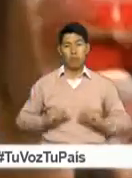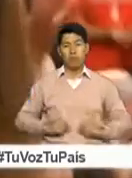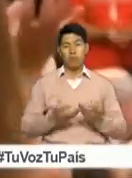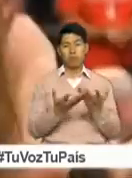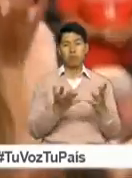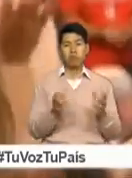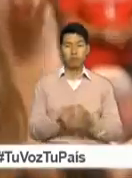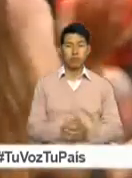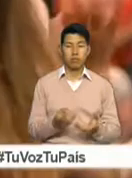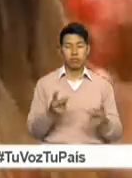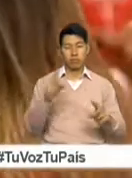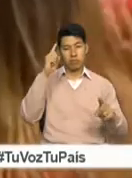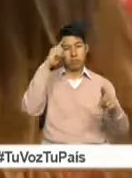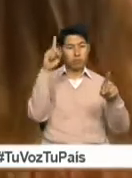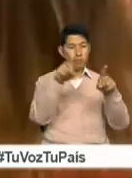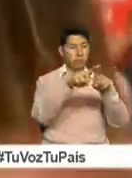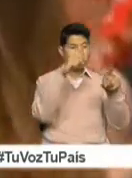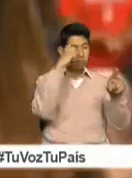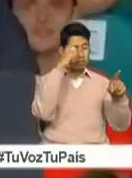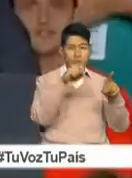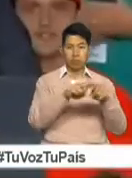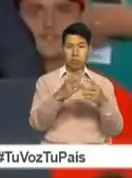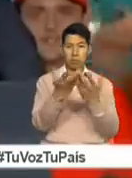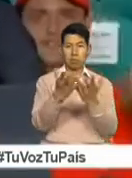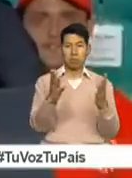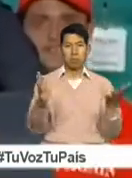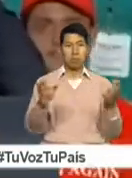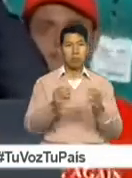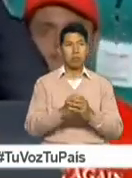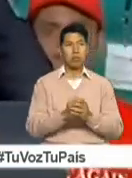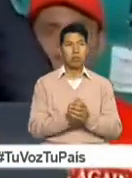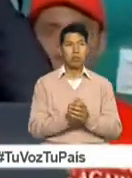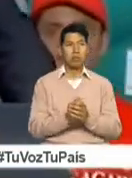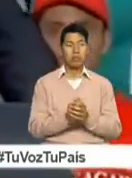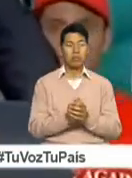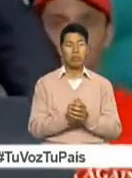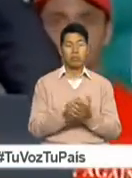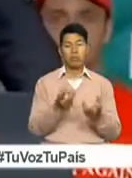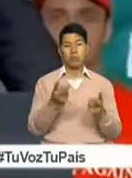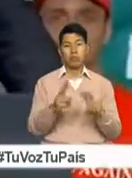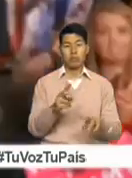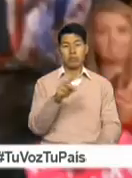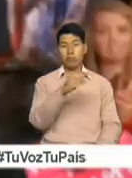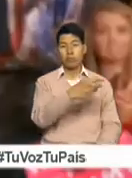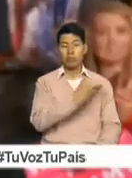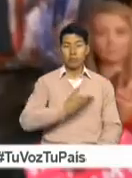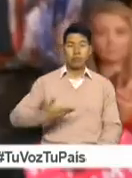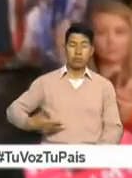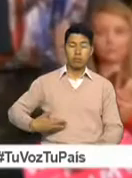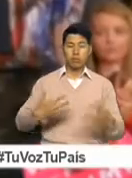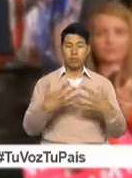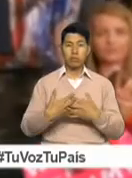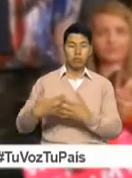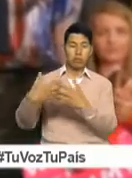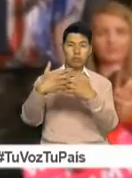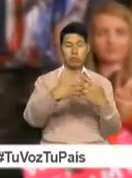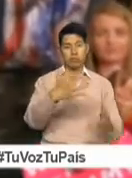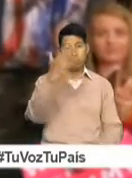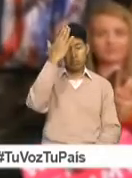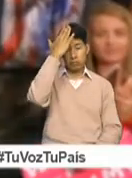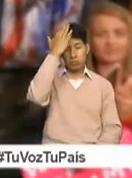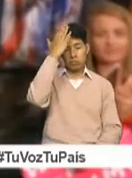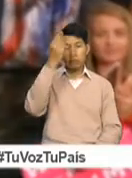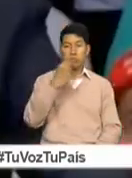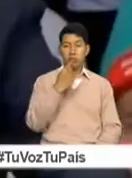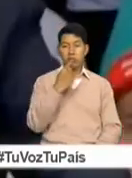consiguió ponerse de acuerdo sobre la versión alternativa así que la alegría de trump ha durado poco justo después de que el martes el